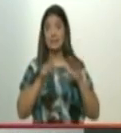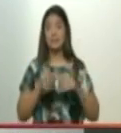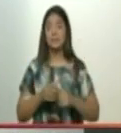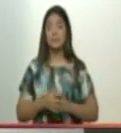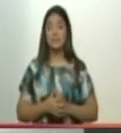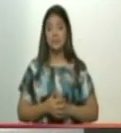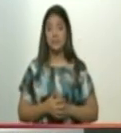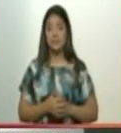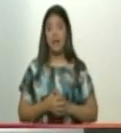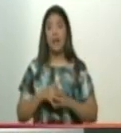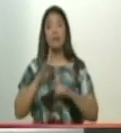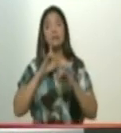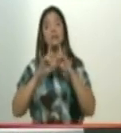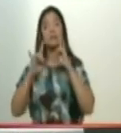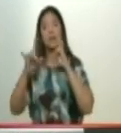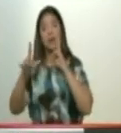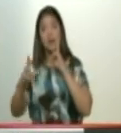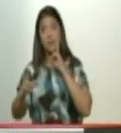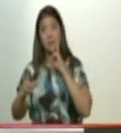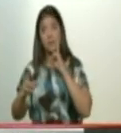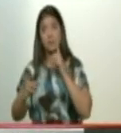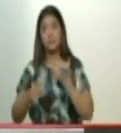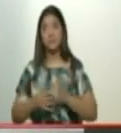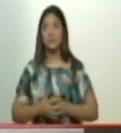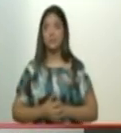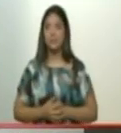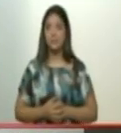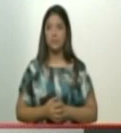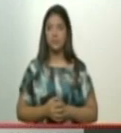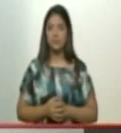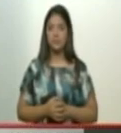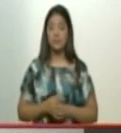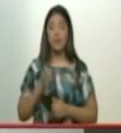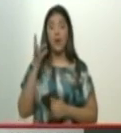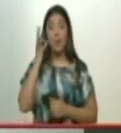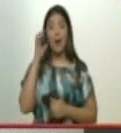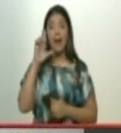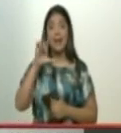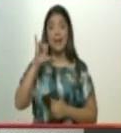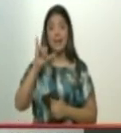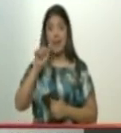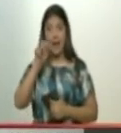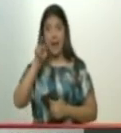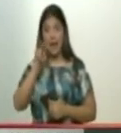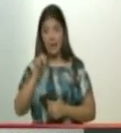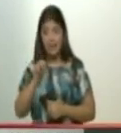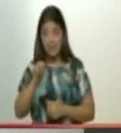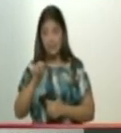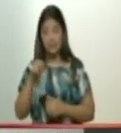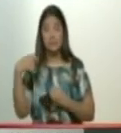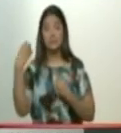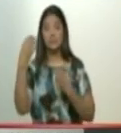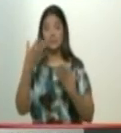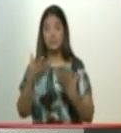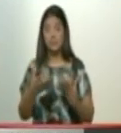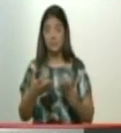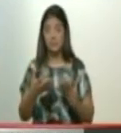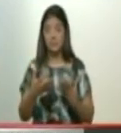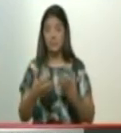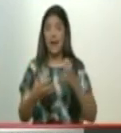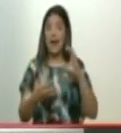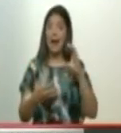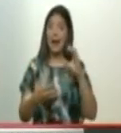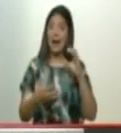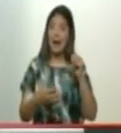llama por teléfono a Eliana Ixa Argueta, que se lo suministró Carlos Eduardo Trejo